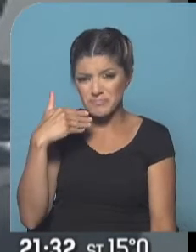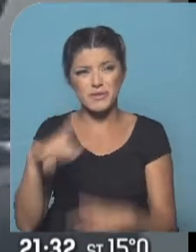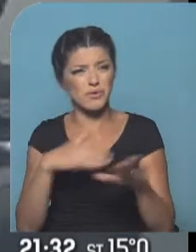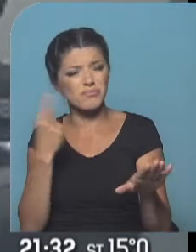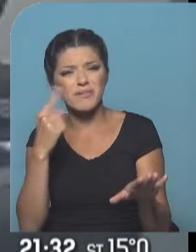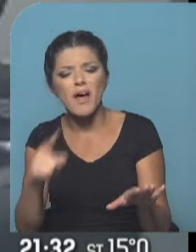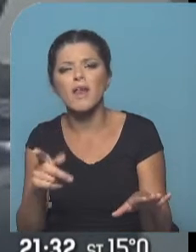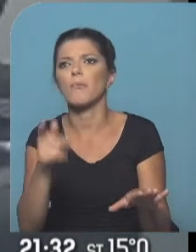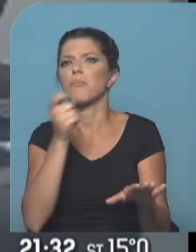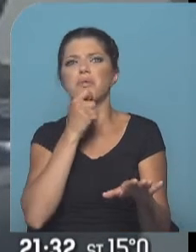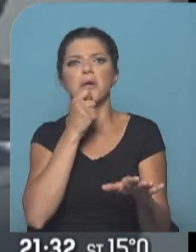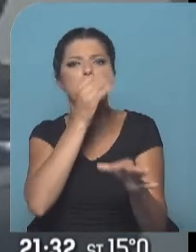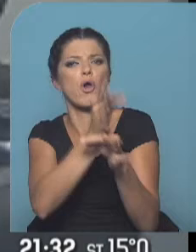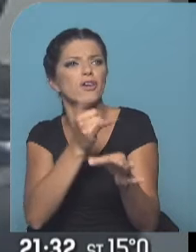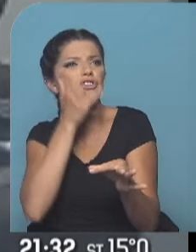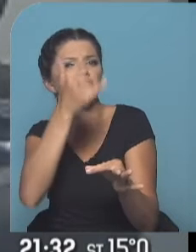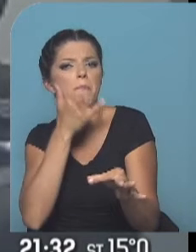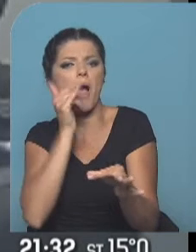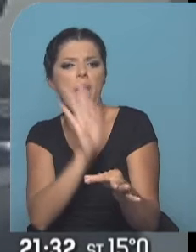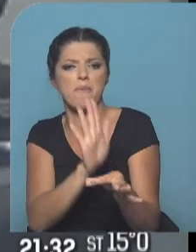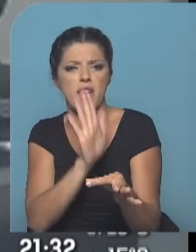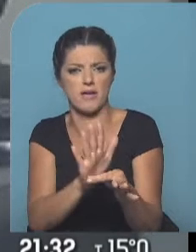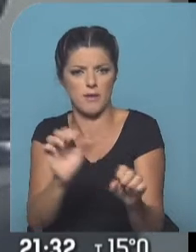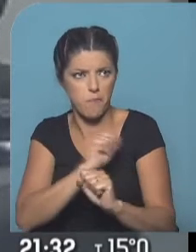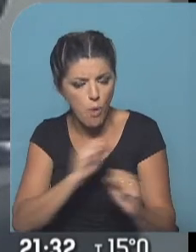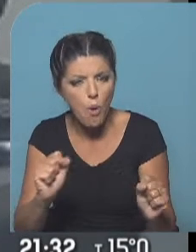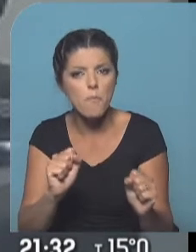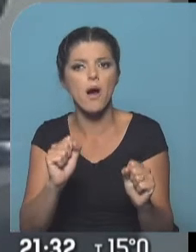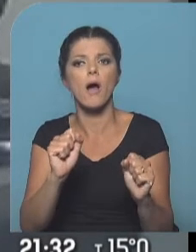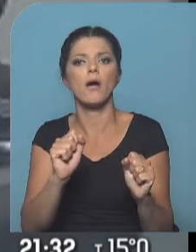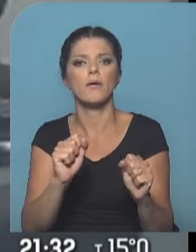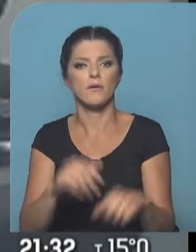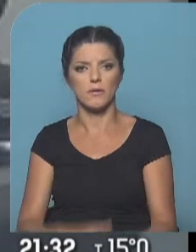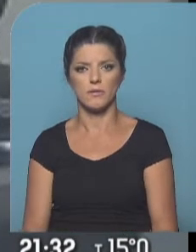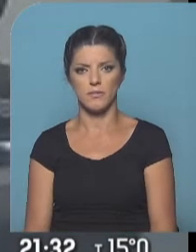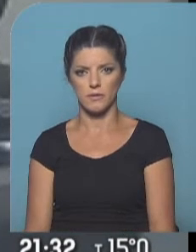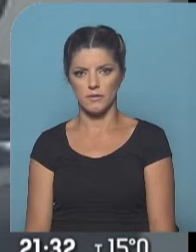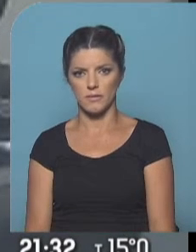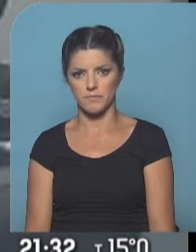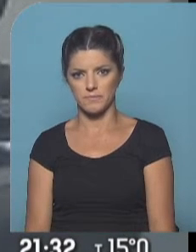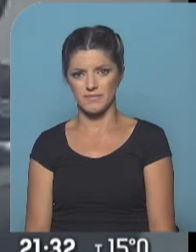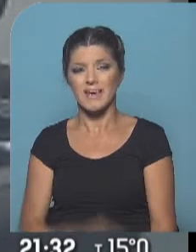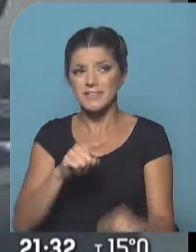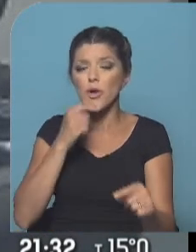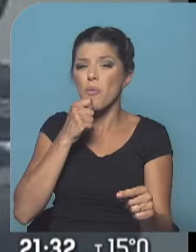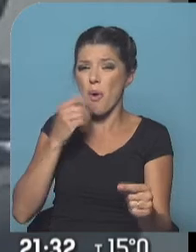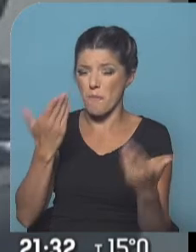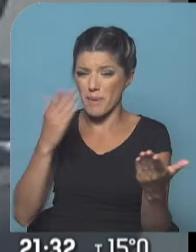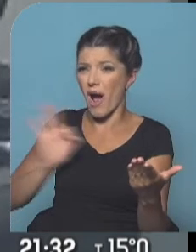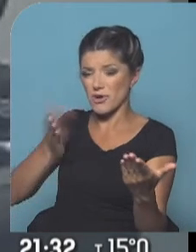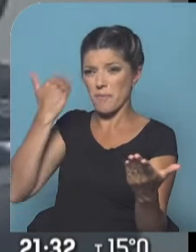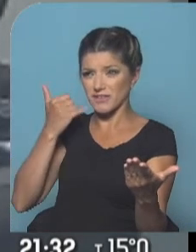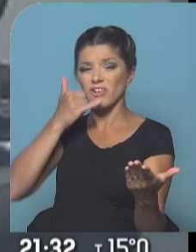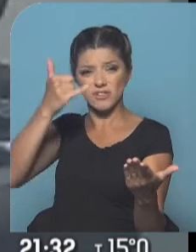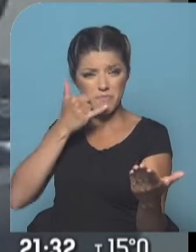Las amenazas de bomba. Bueno, lo de los colegios. De sí, las escuelas sí. que fueron muy superiores a las del año pasado.